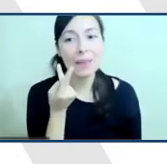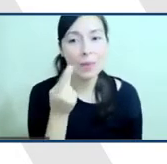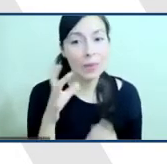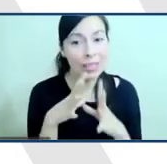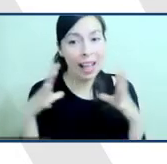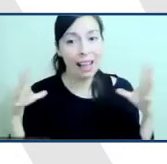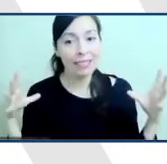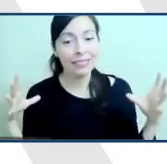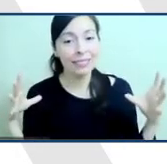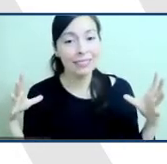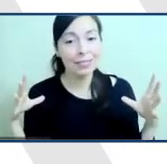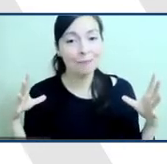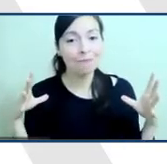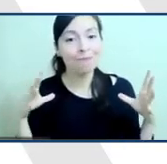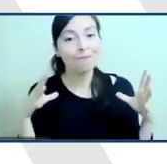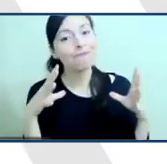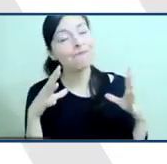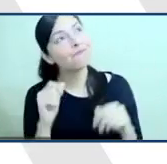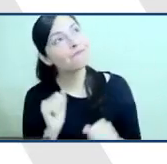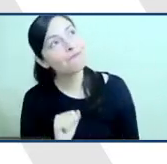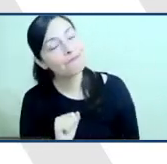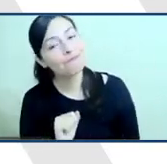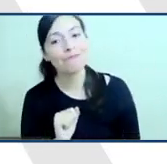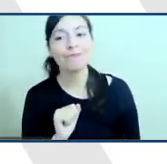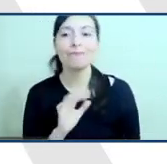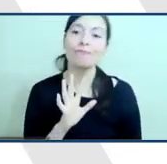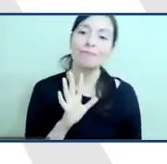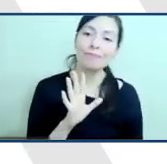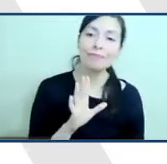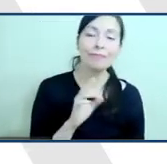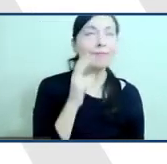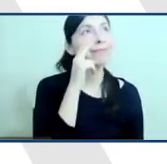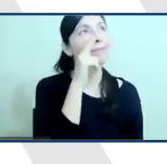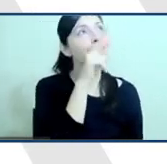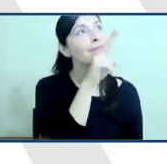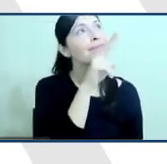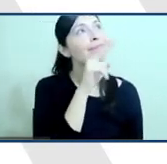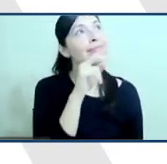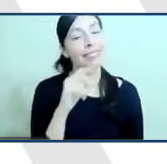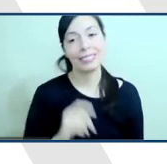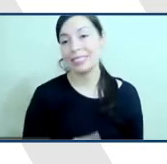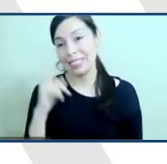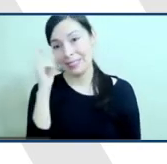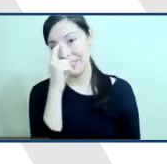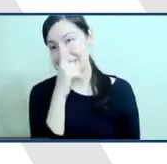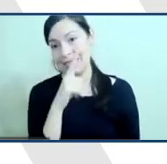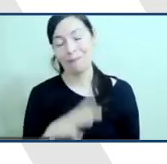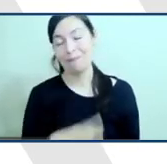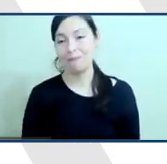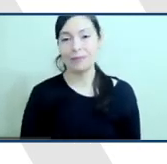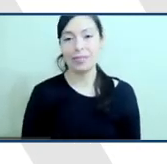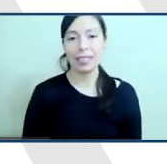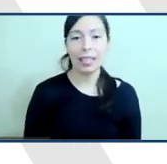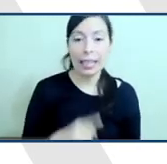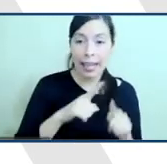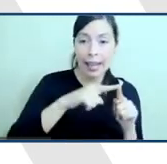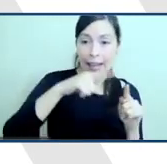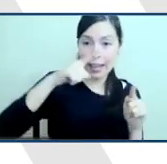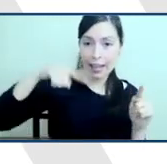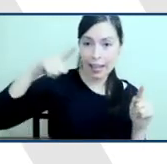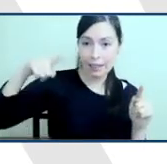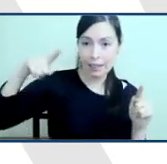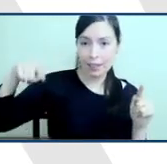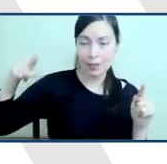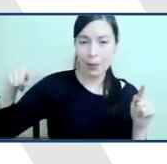solar pudieran de alguna manera ser detectadas desde la superficie de nuestro planeta. Y acá tenemos un gráfico que muestra la escala